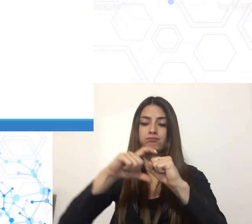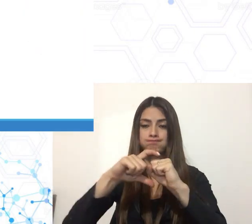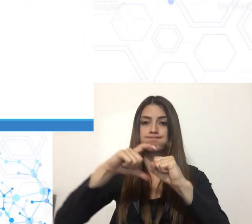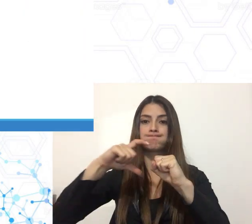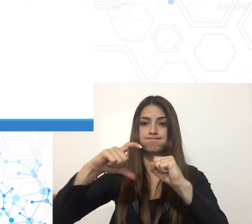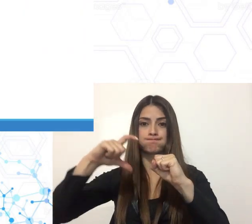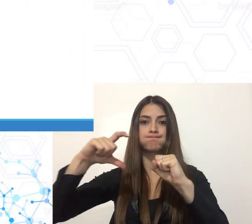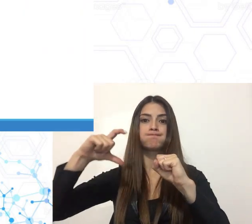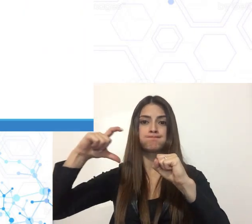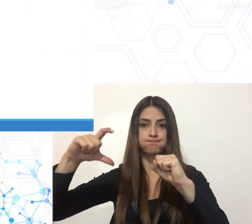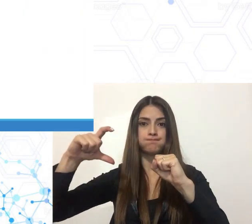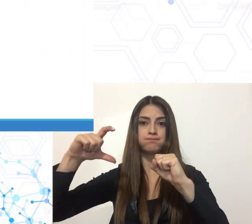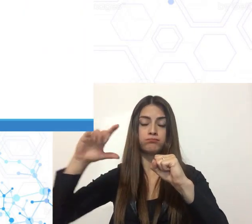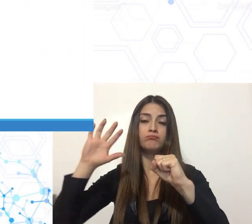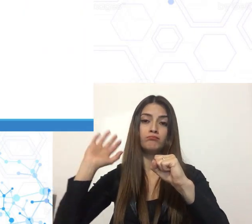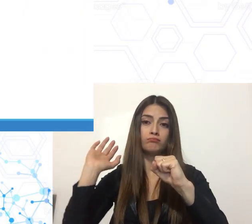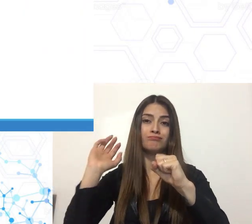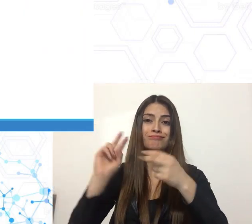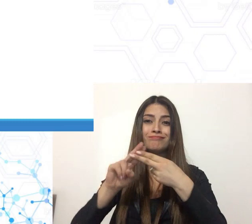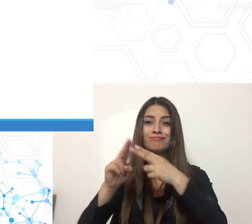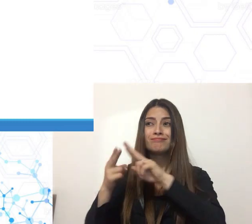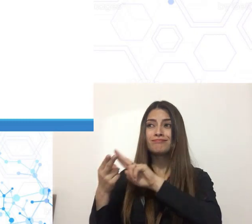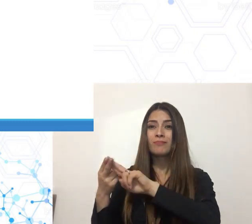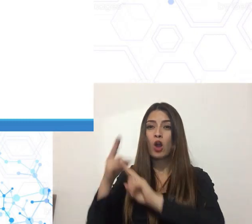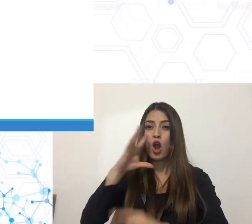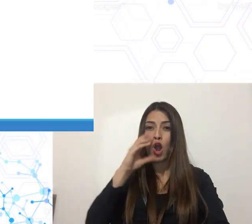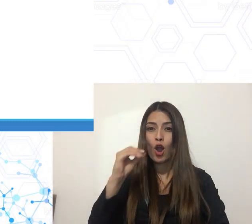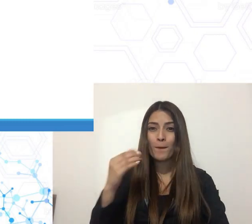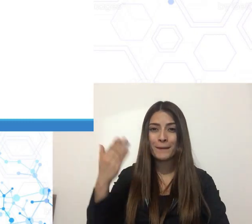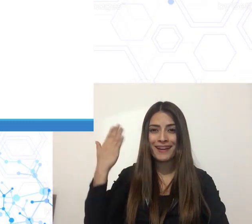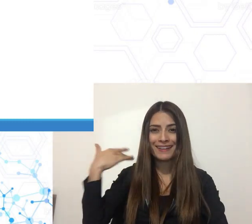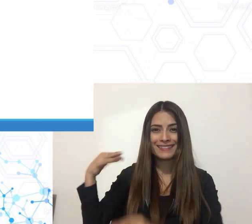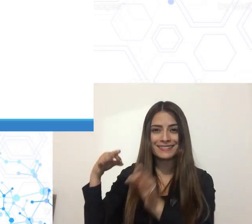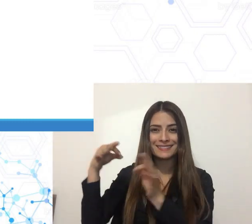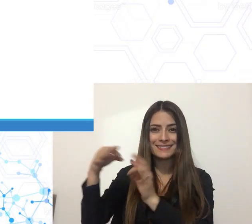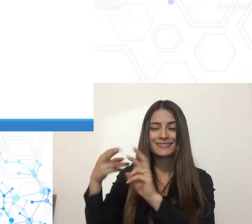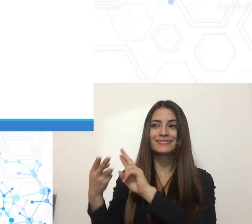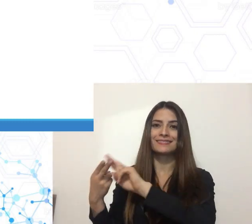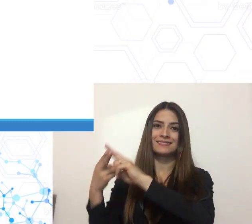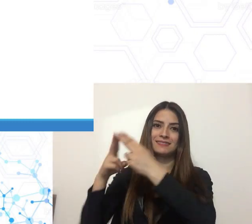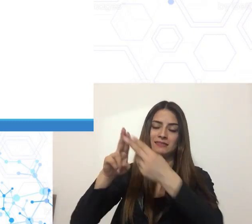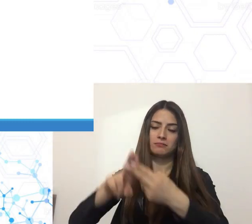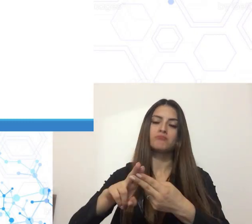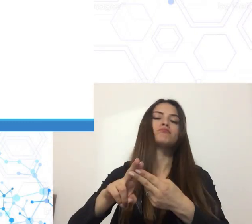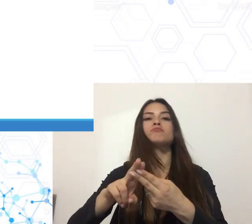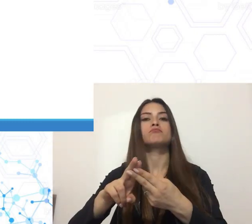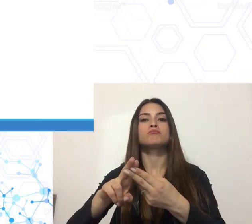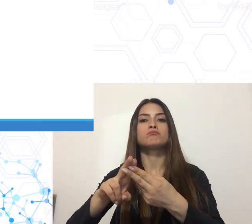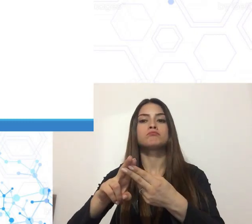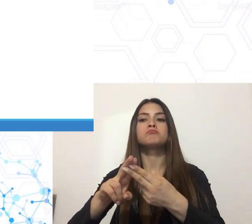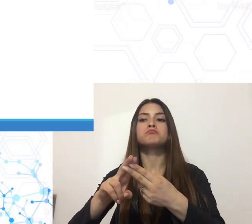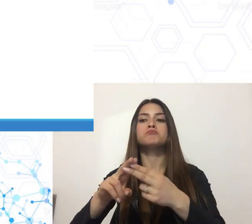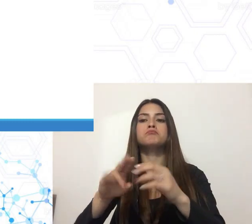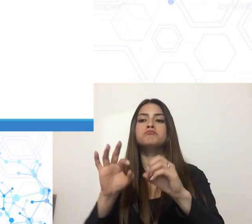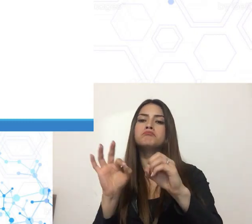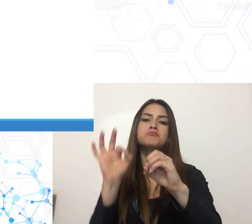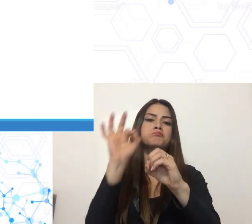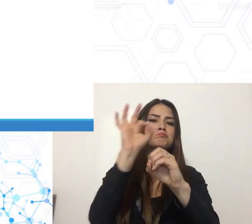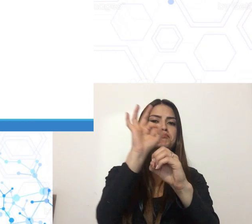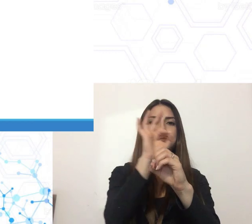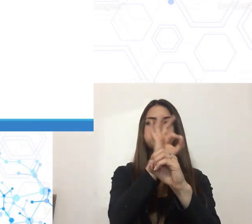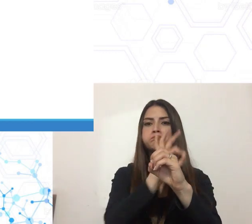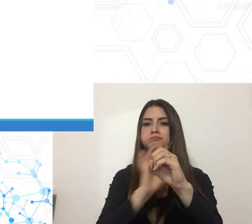descritos por Schrödinger o sencillamente a lo que ya estamos observando en campos mucho